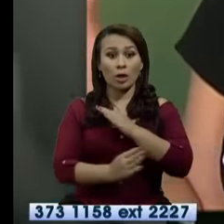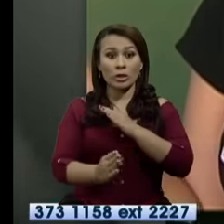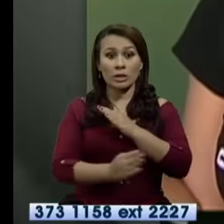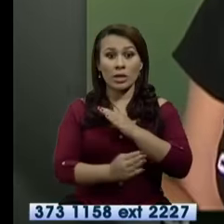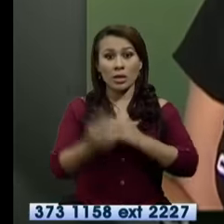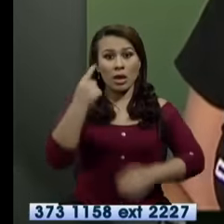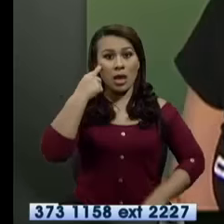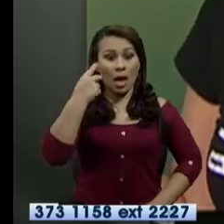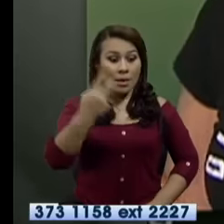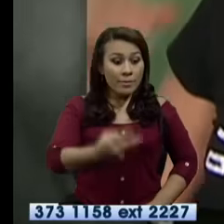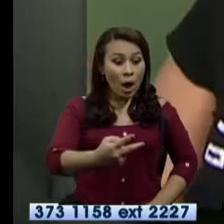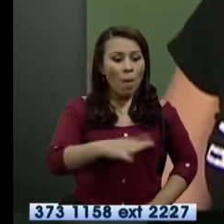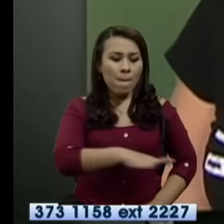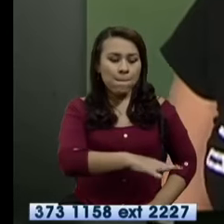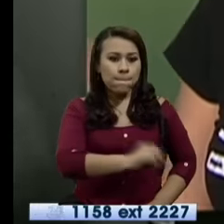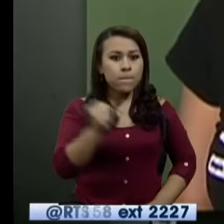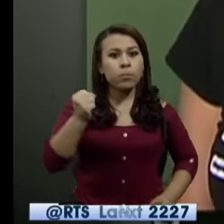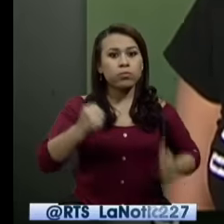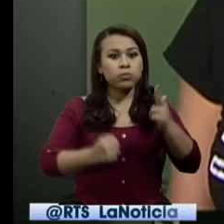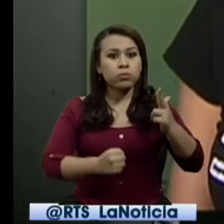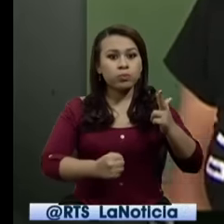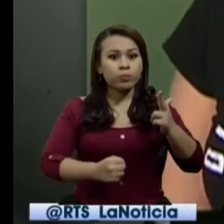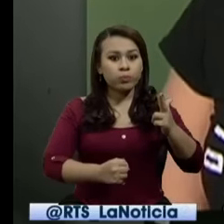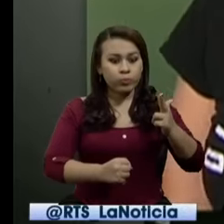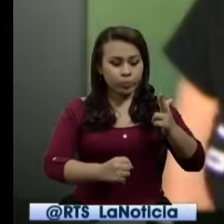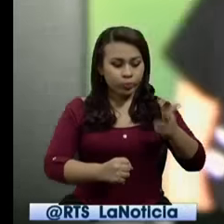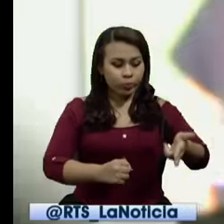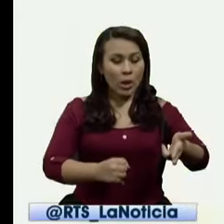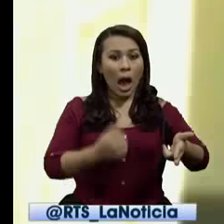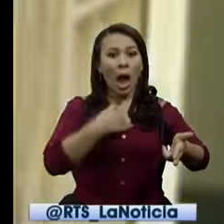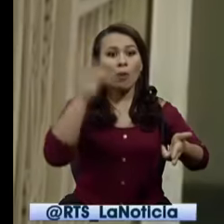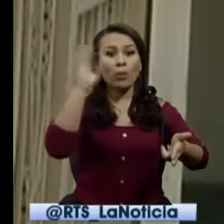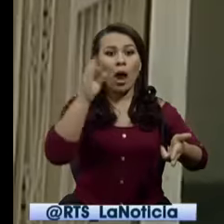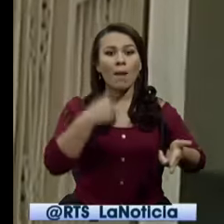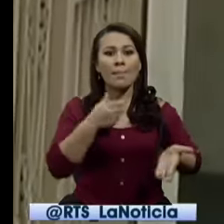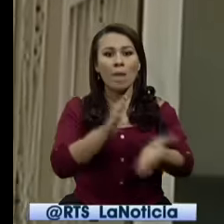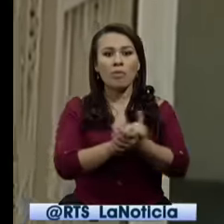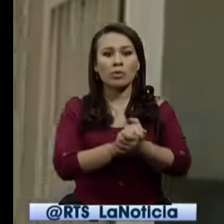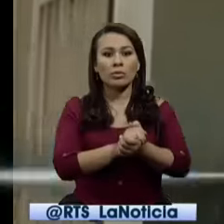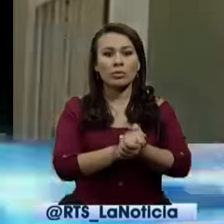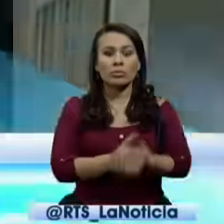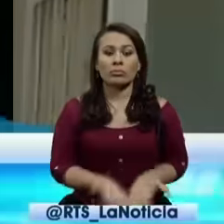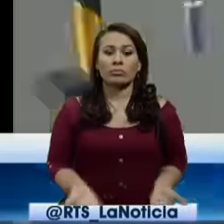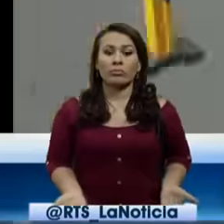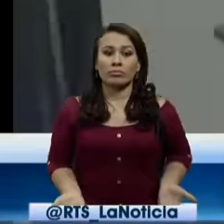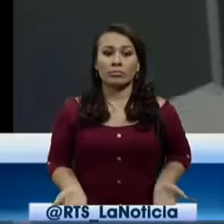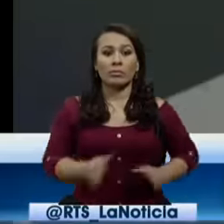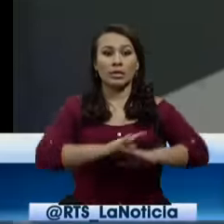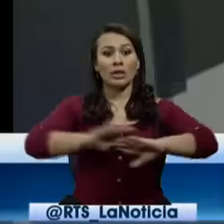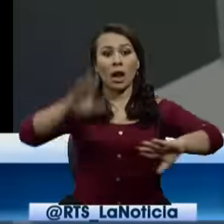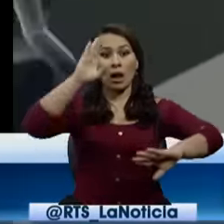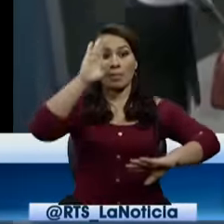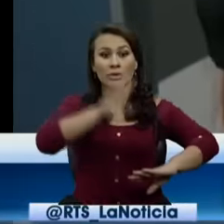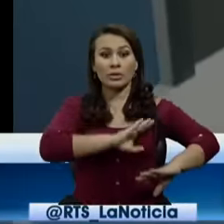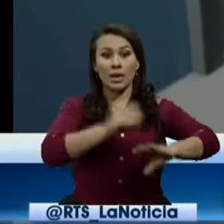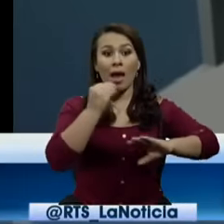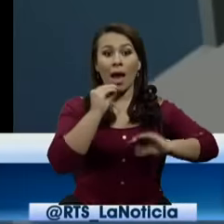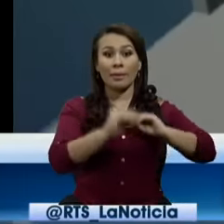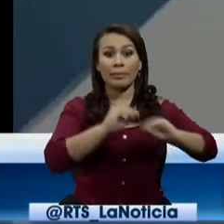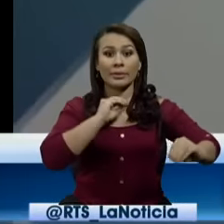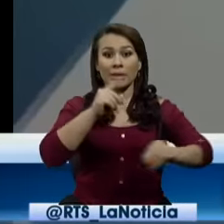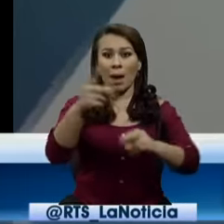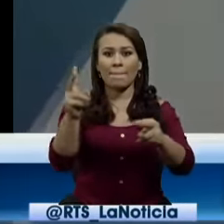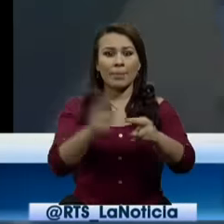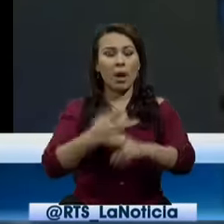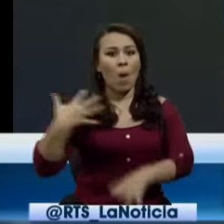ya nos habían visto porque entró a buscar el otro teléfono el de mi esposa los moradores aseguran que los robos bajo la modalidad de arran son los